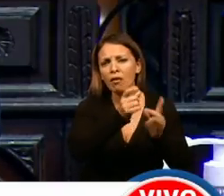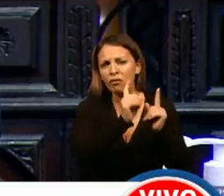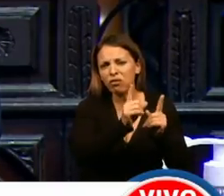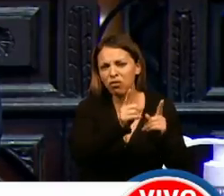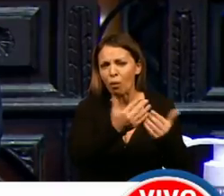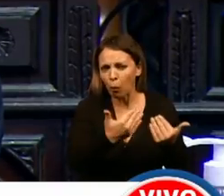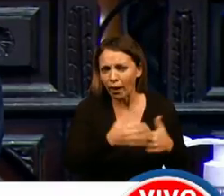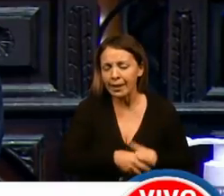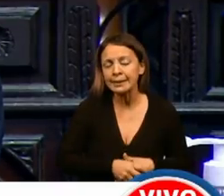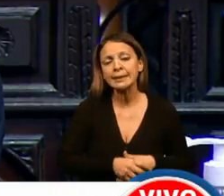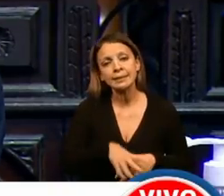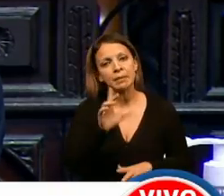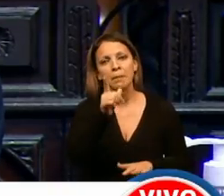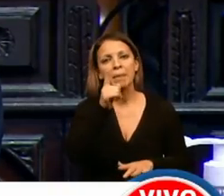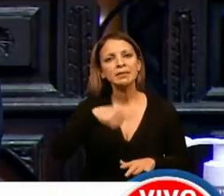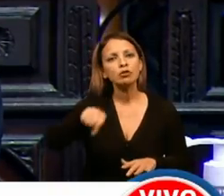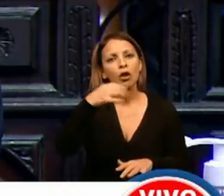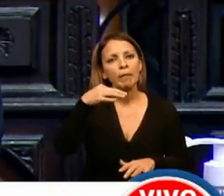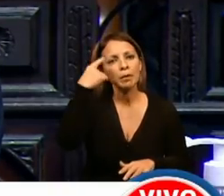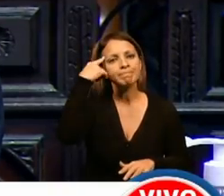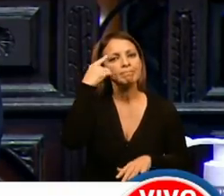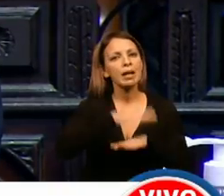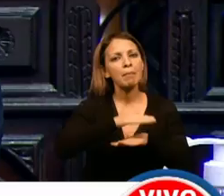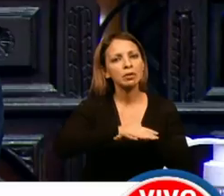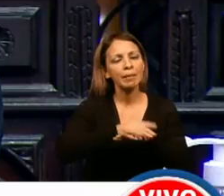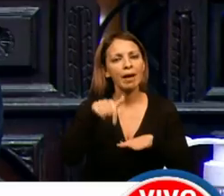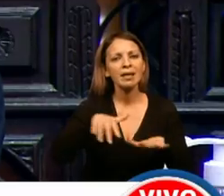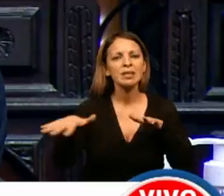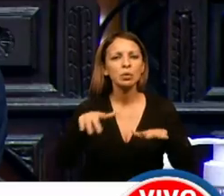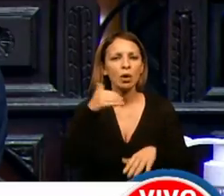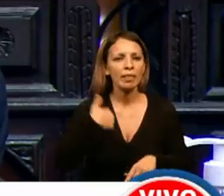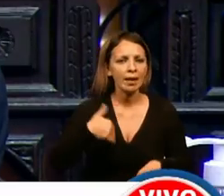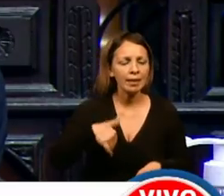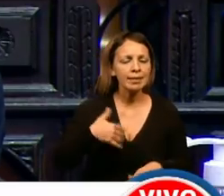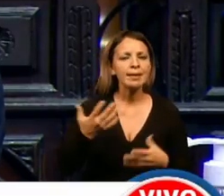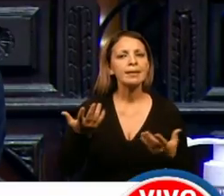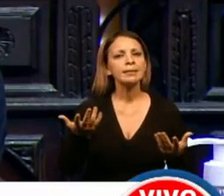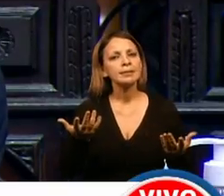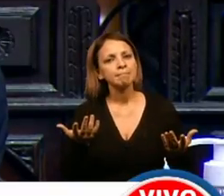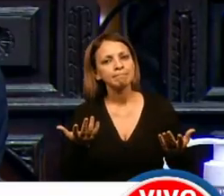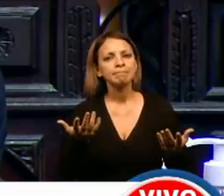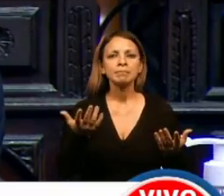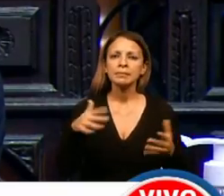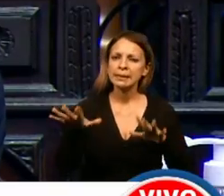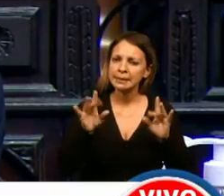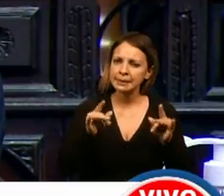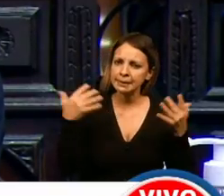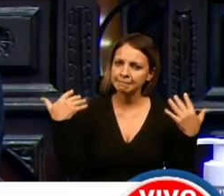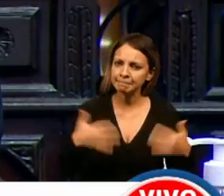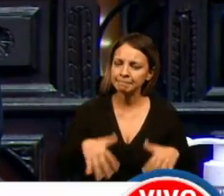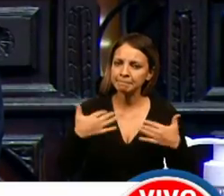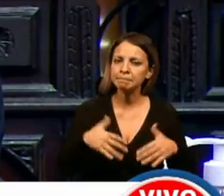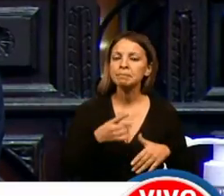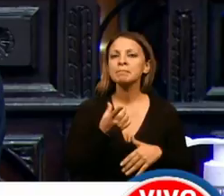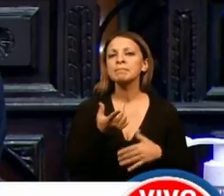enorme responsabilidad la situación que pasa la república argentina es crítica por lo